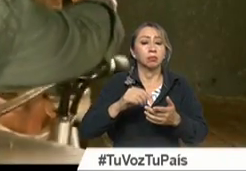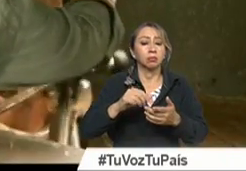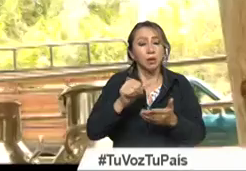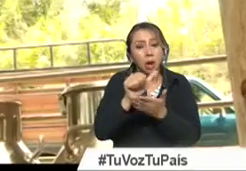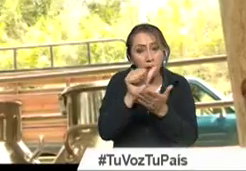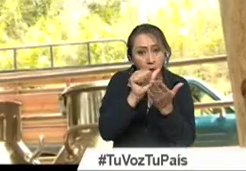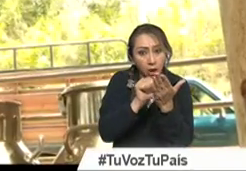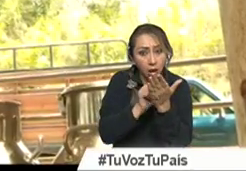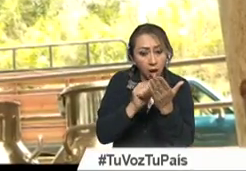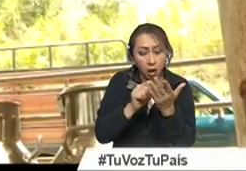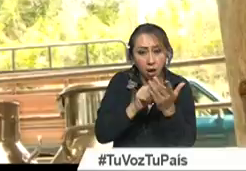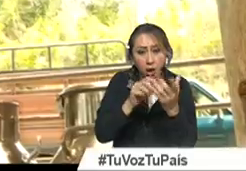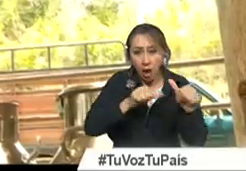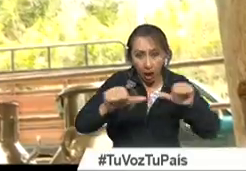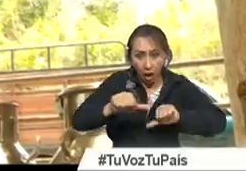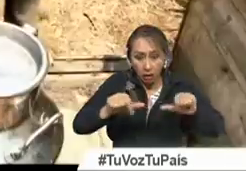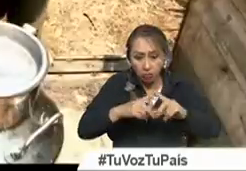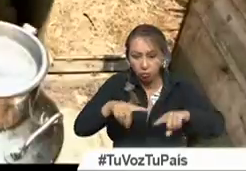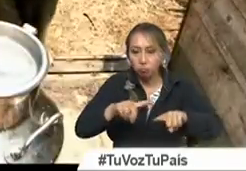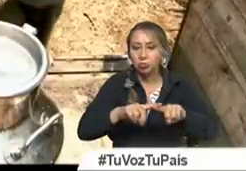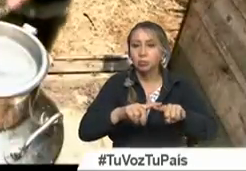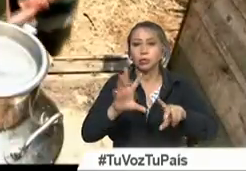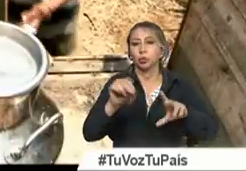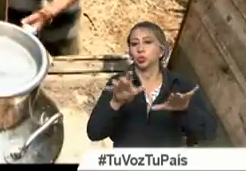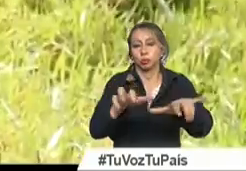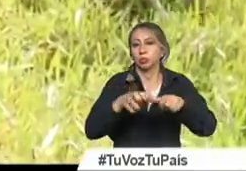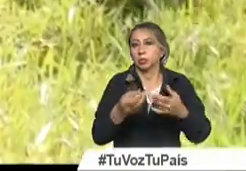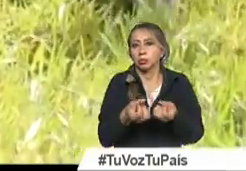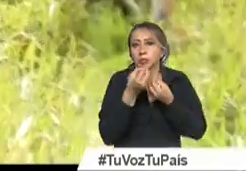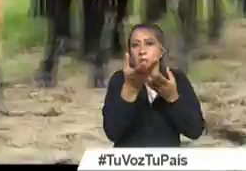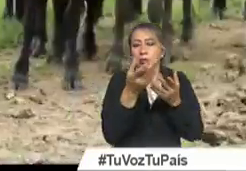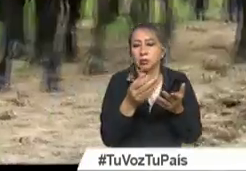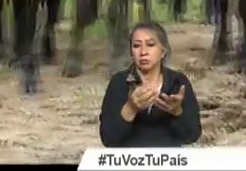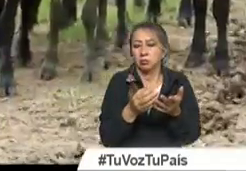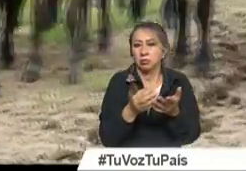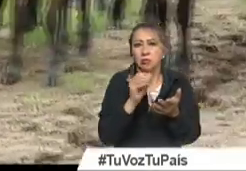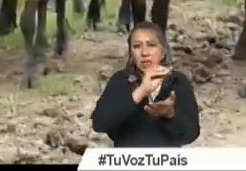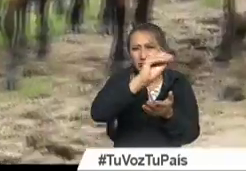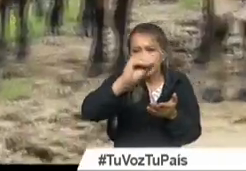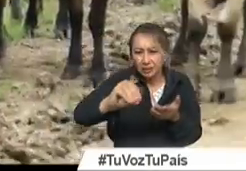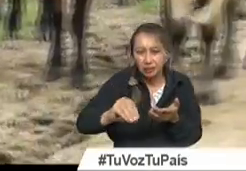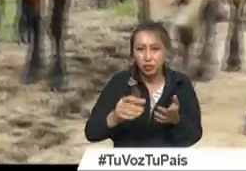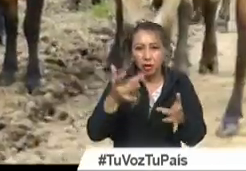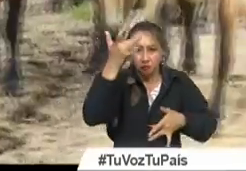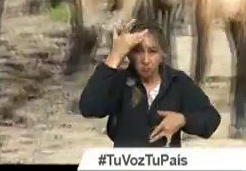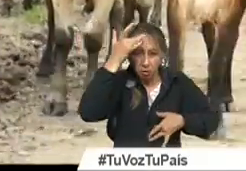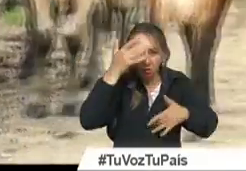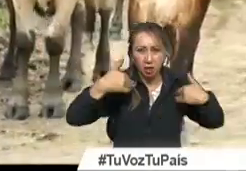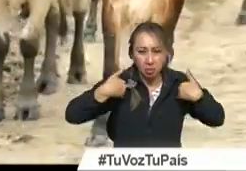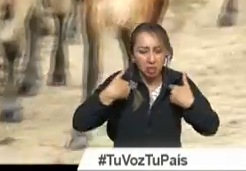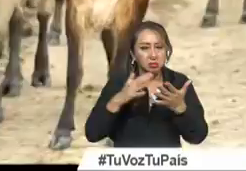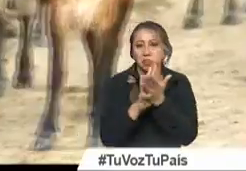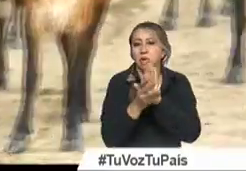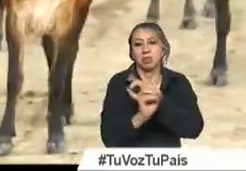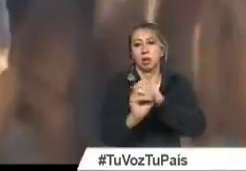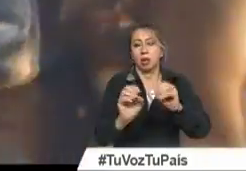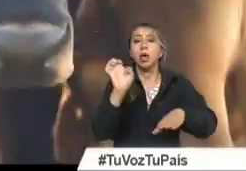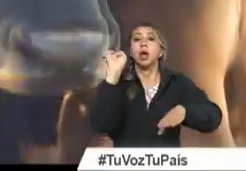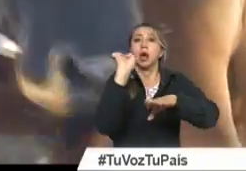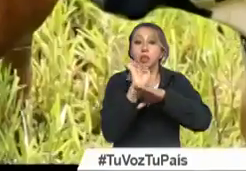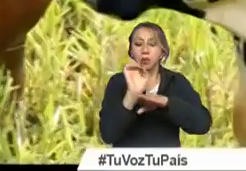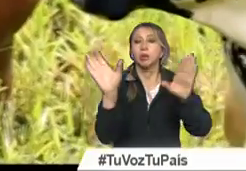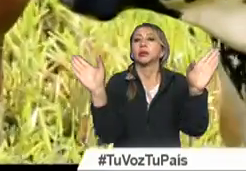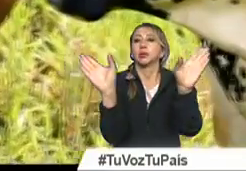de la calidad del agro informó que no se reportan casos de fiebre aftosa en el país y ratificó que ecuador se